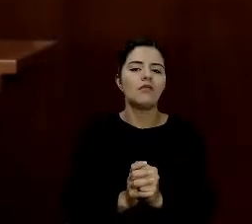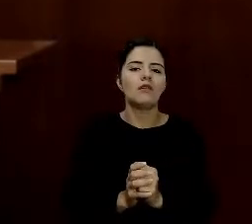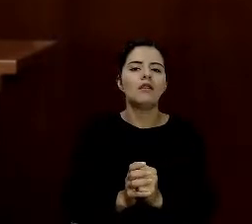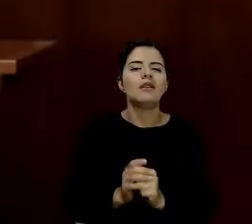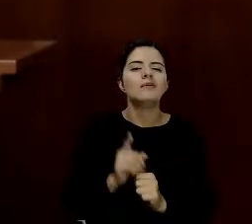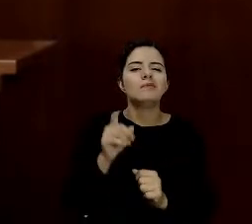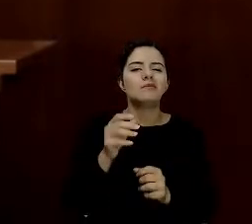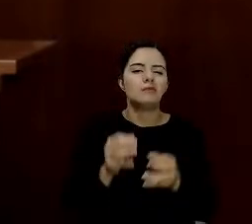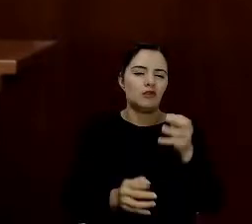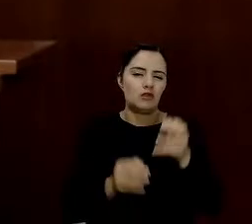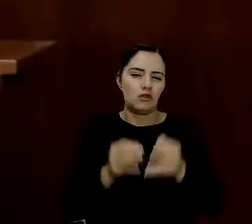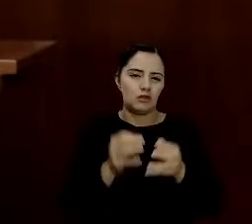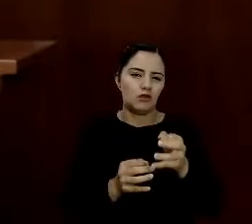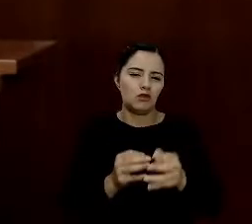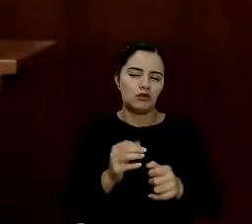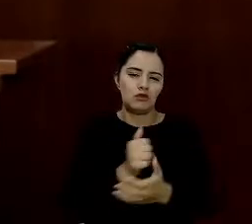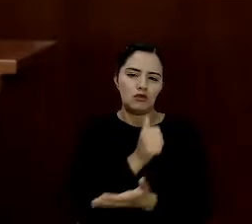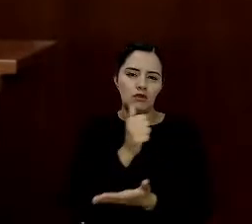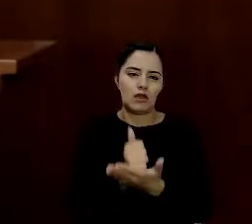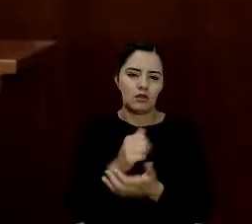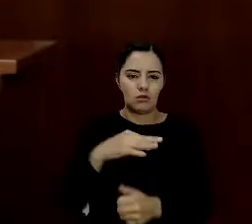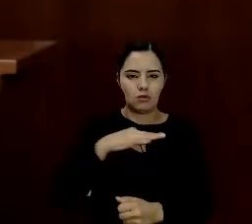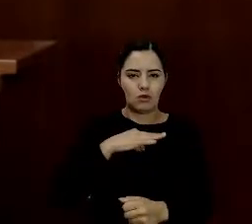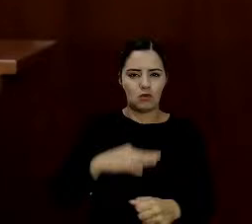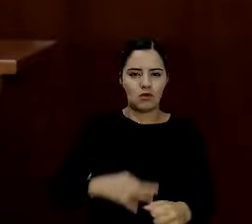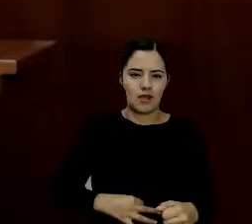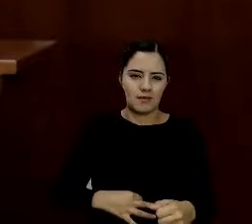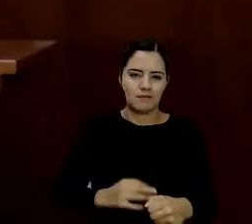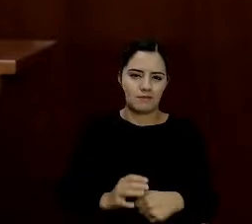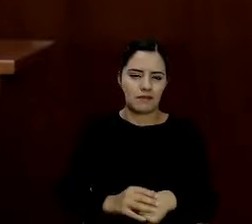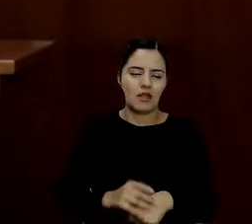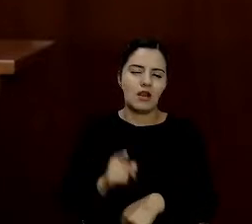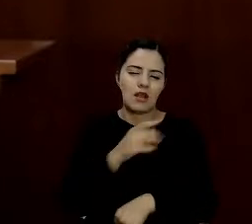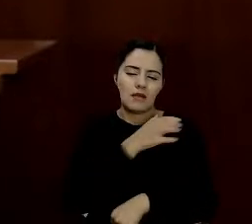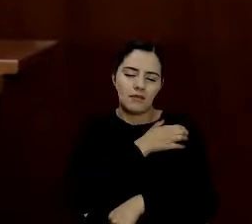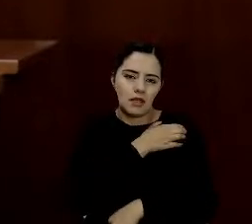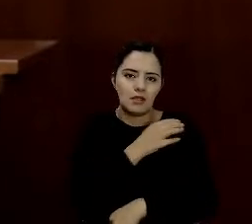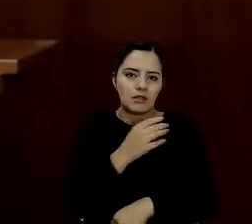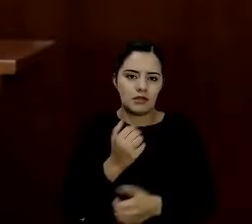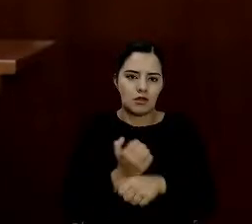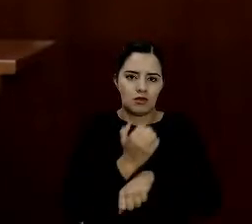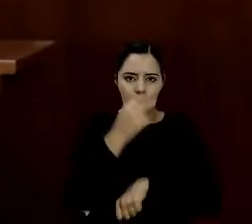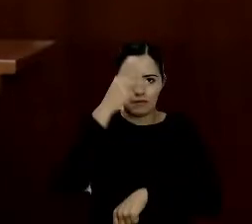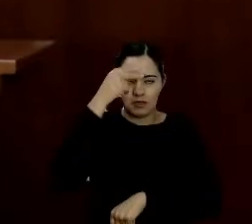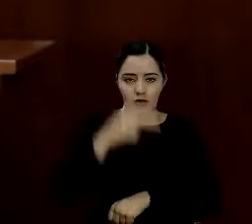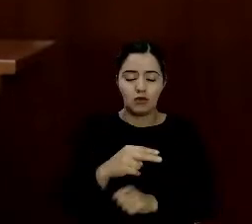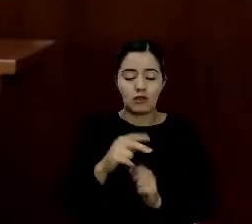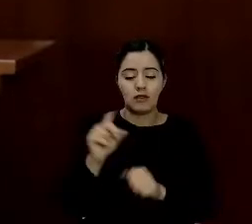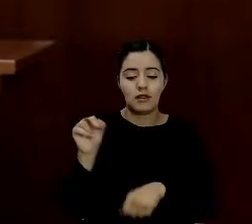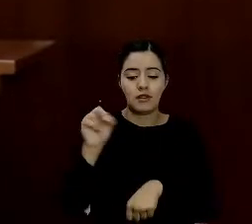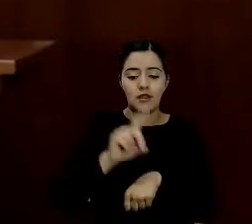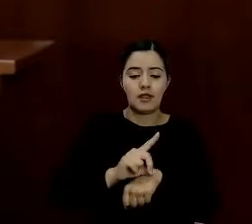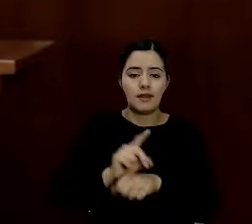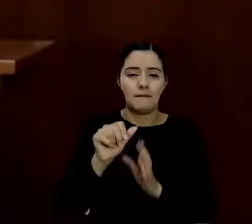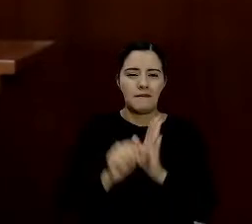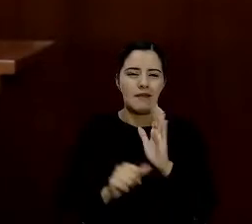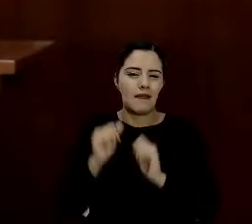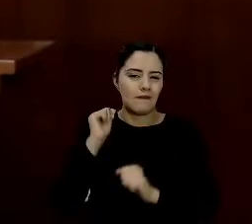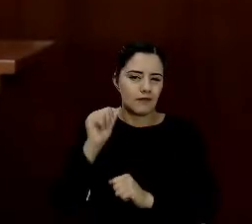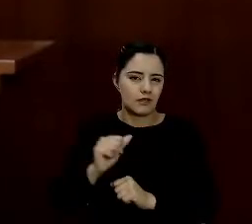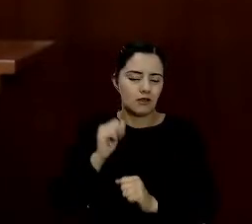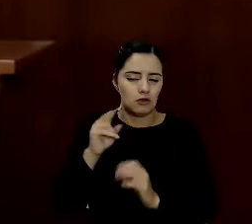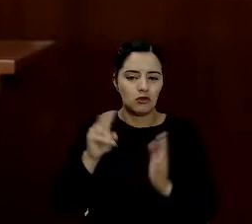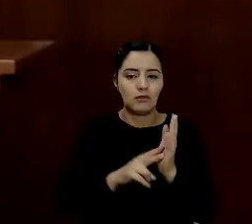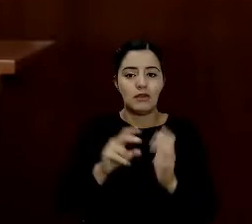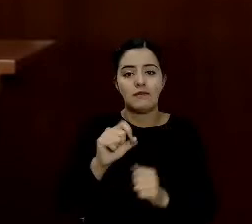Toluca de lerdo capital del Estado de México a los once días del mes de abril de 2023 Y